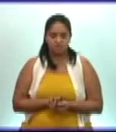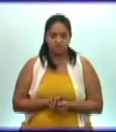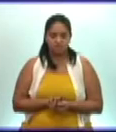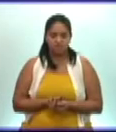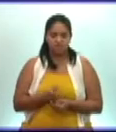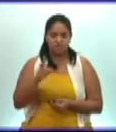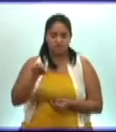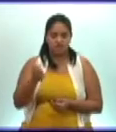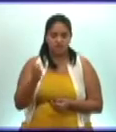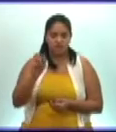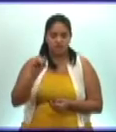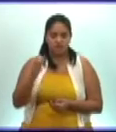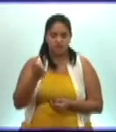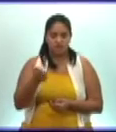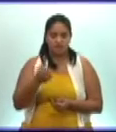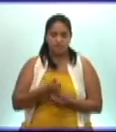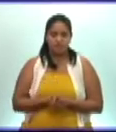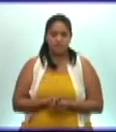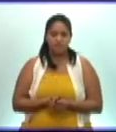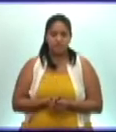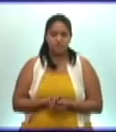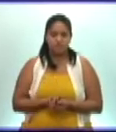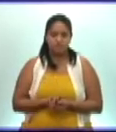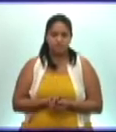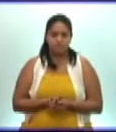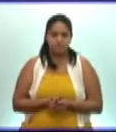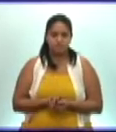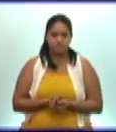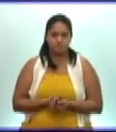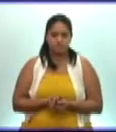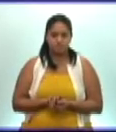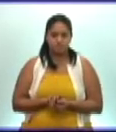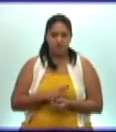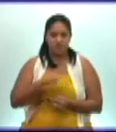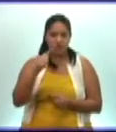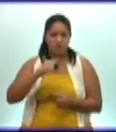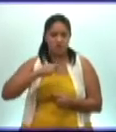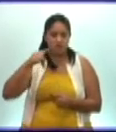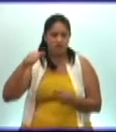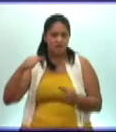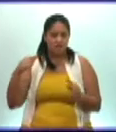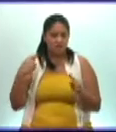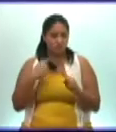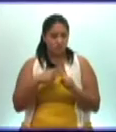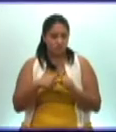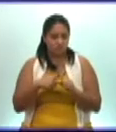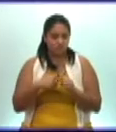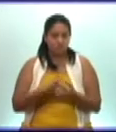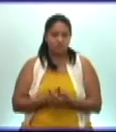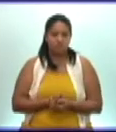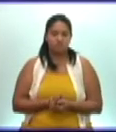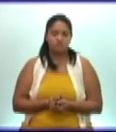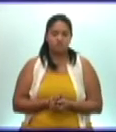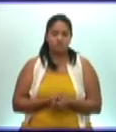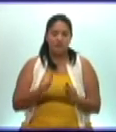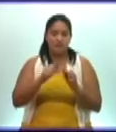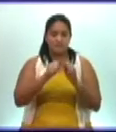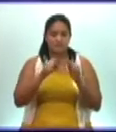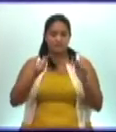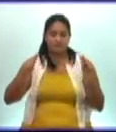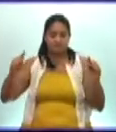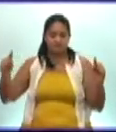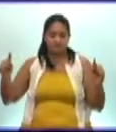muy cortos a los rayos X, rayos ultravioleta, ondas de luz visible, las más largas ondas